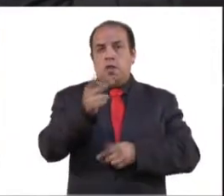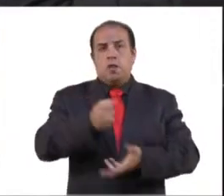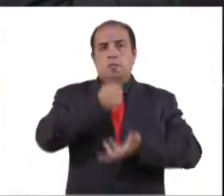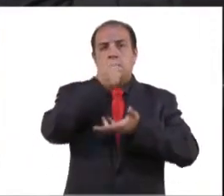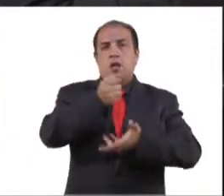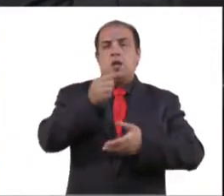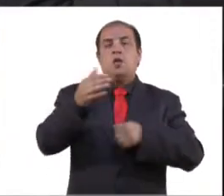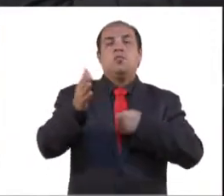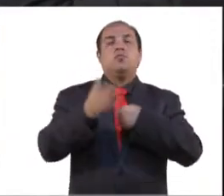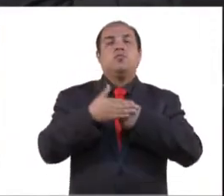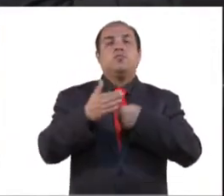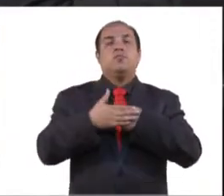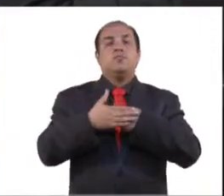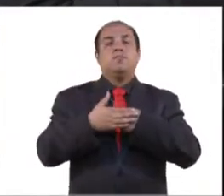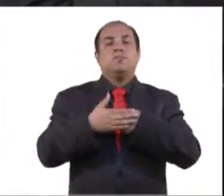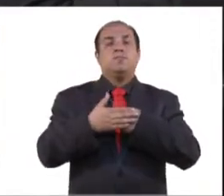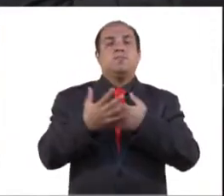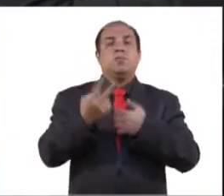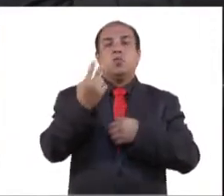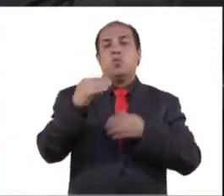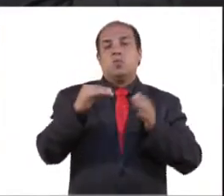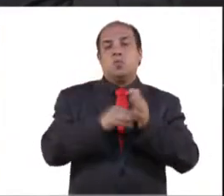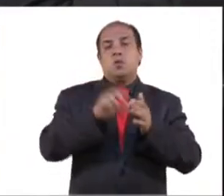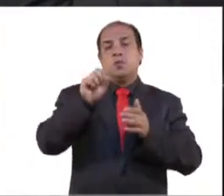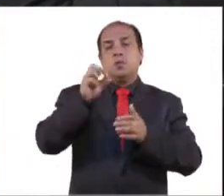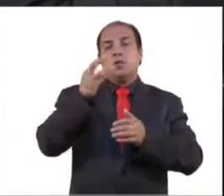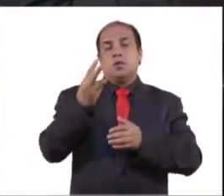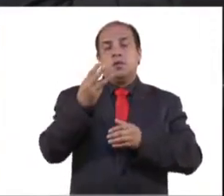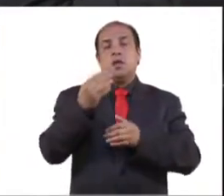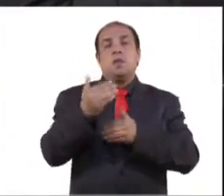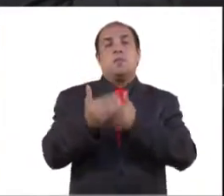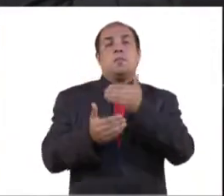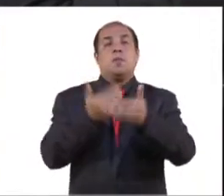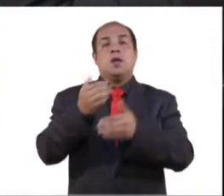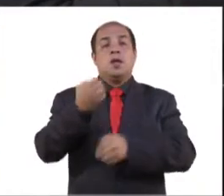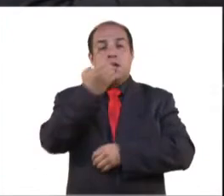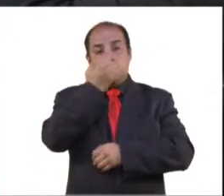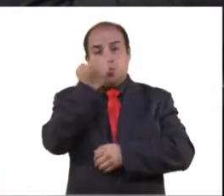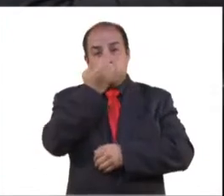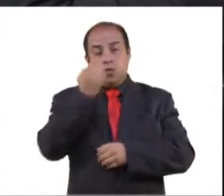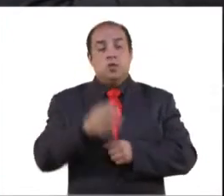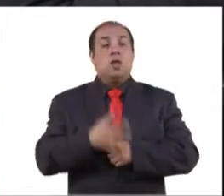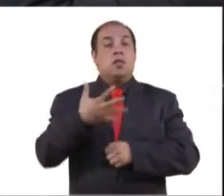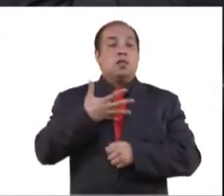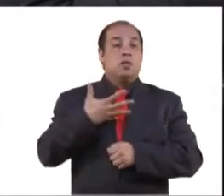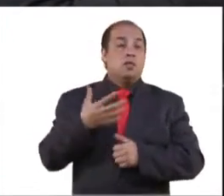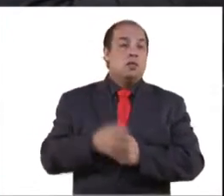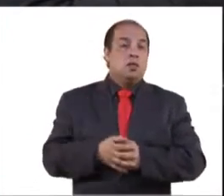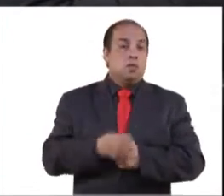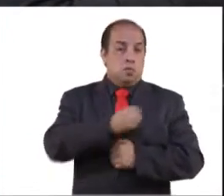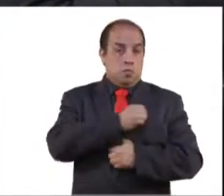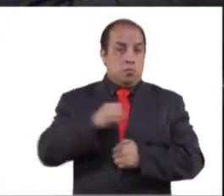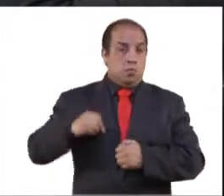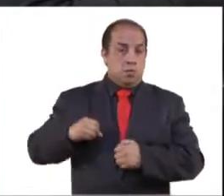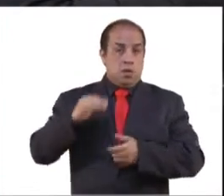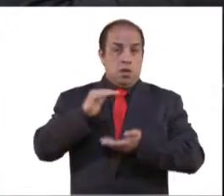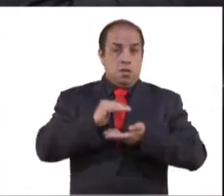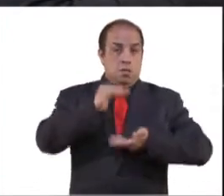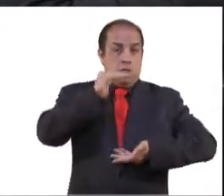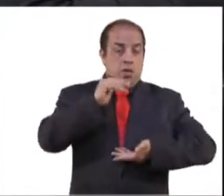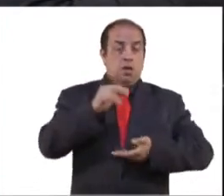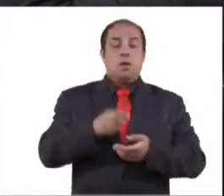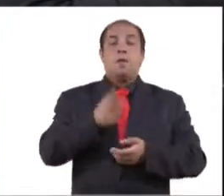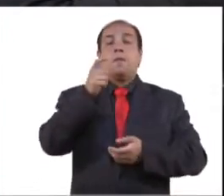el siguiente ciclo escolar, es decir, 2023-2024? Porque ya aquí estarían obligando a tener un aumento en las becas.